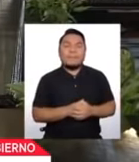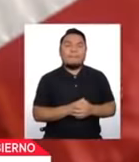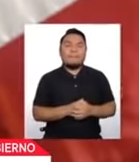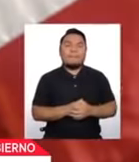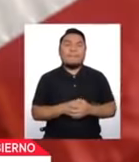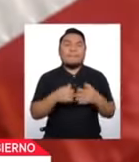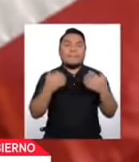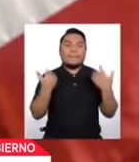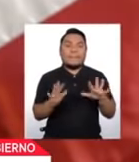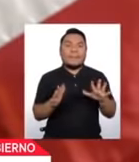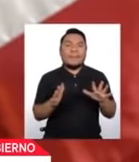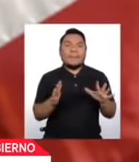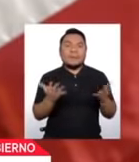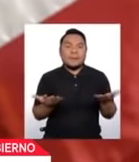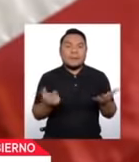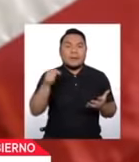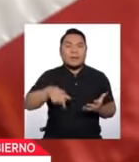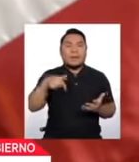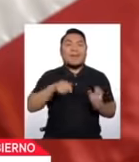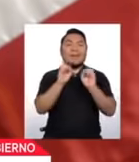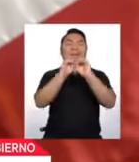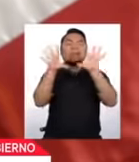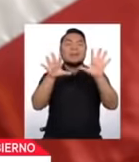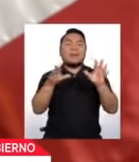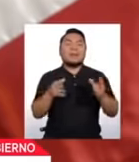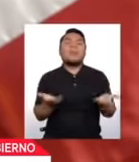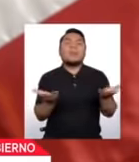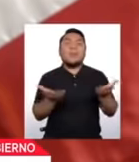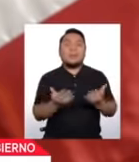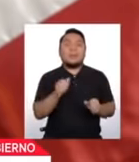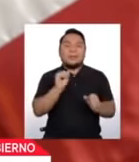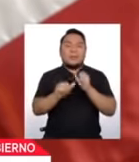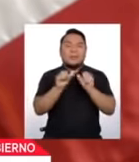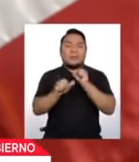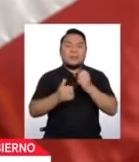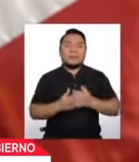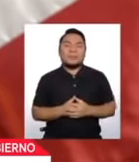al estar ya en el día número